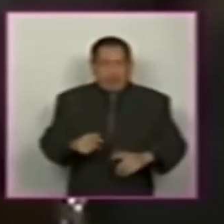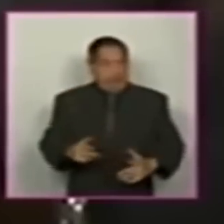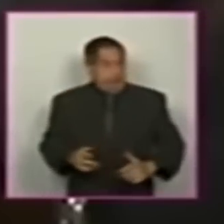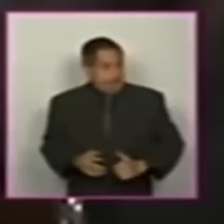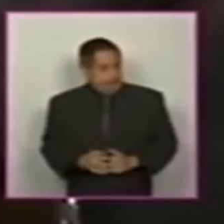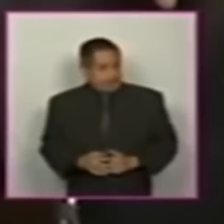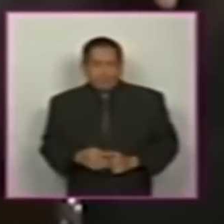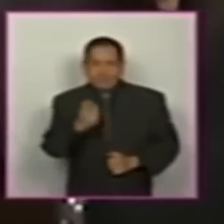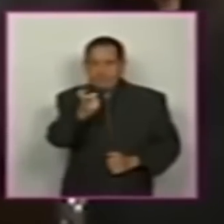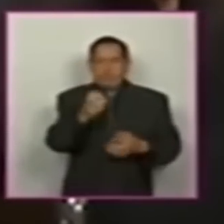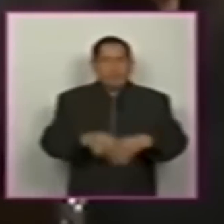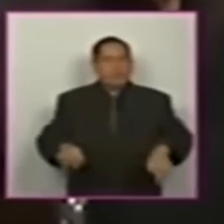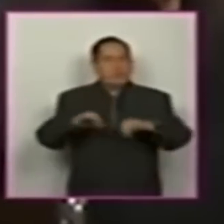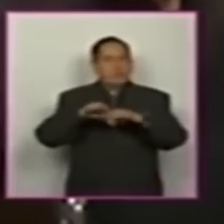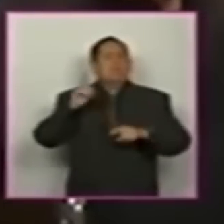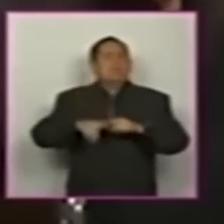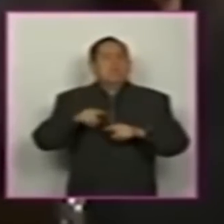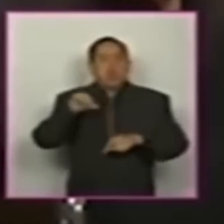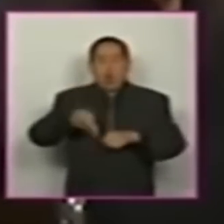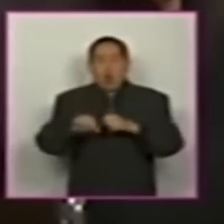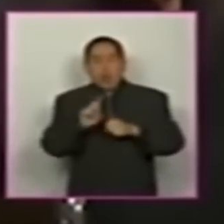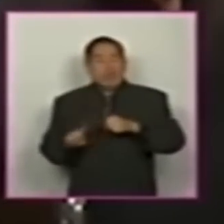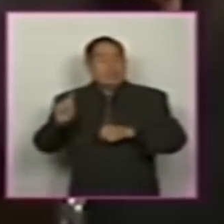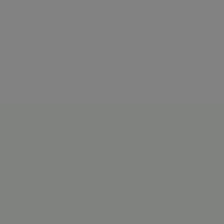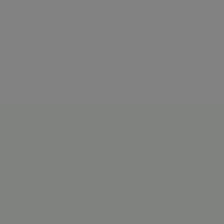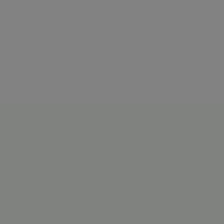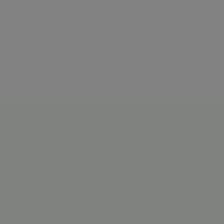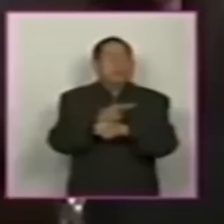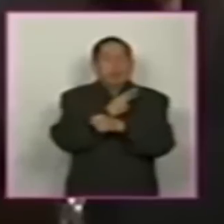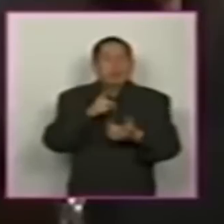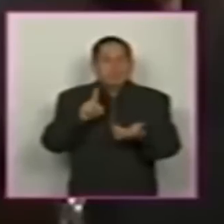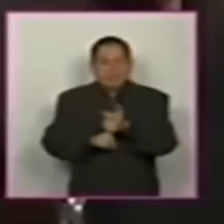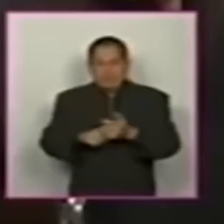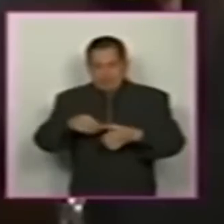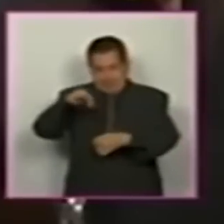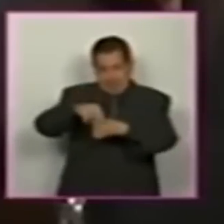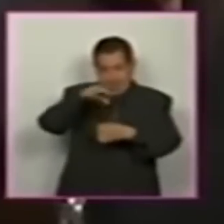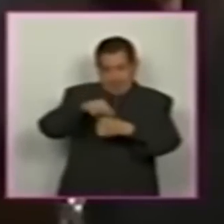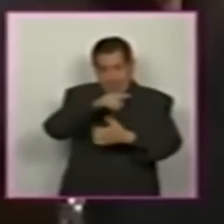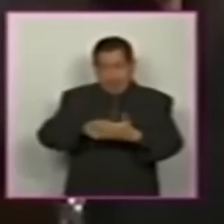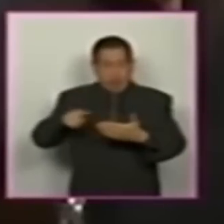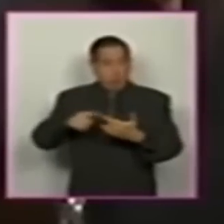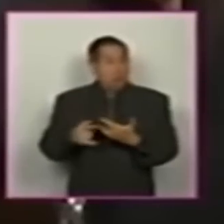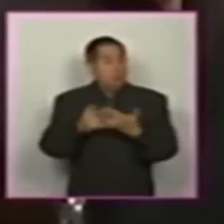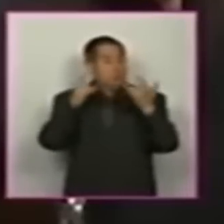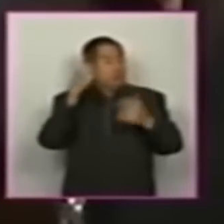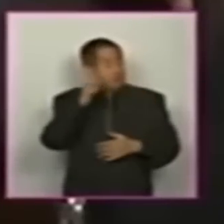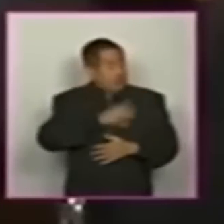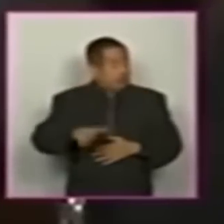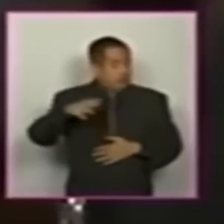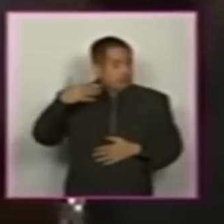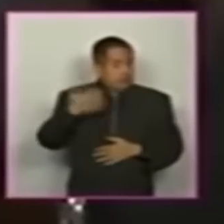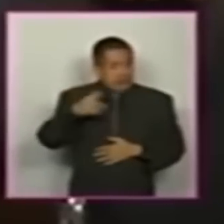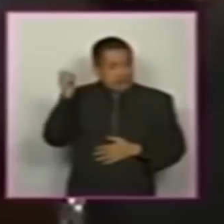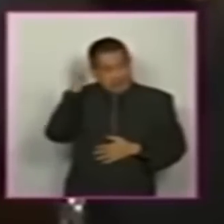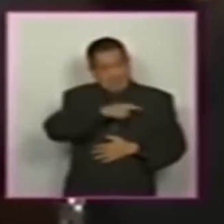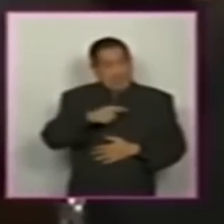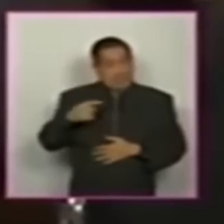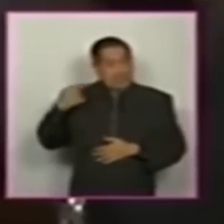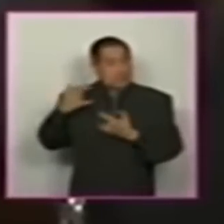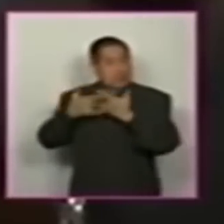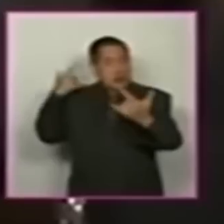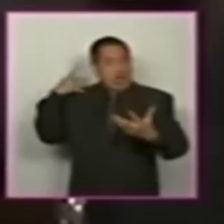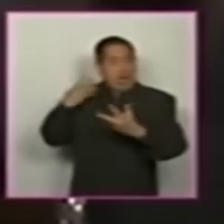la ley y cuáles son las prohibiciones. Incluso en una parte de la resolución se señala la exposición de motivos en la que